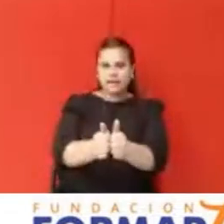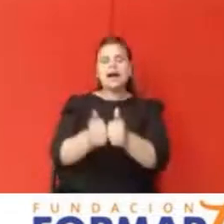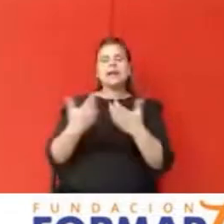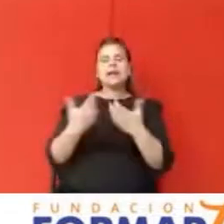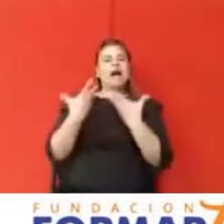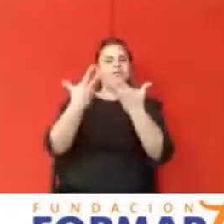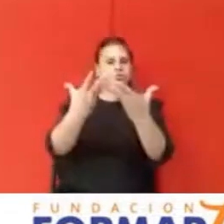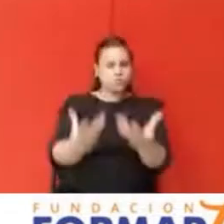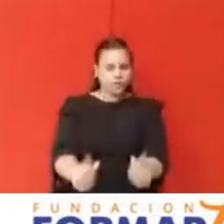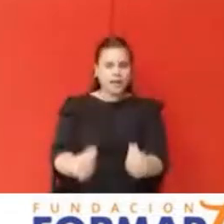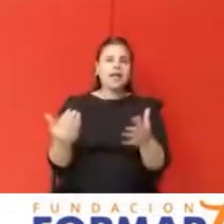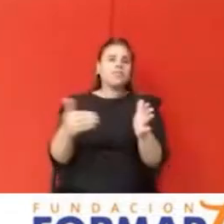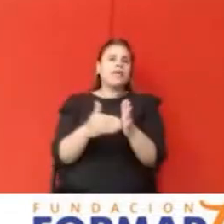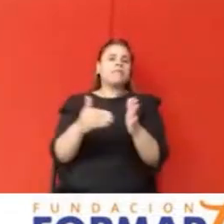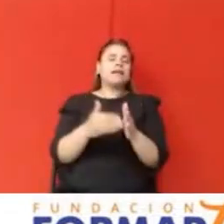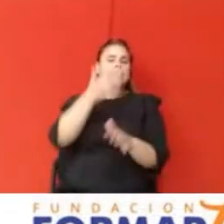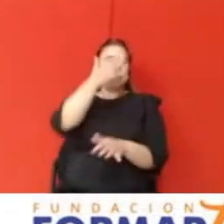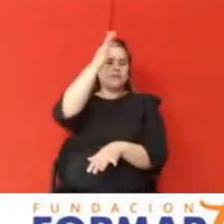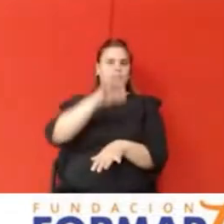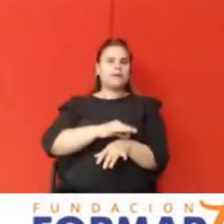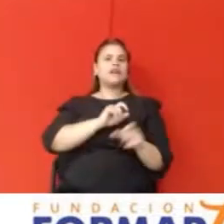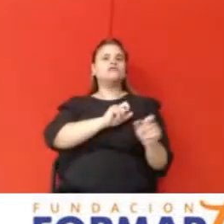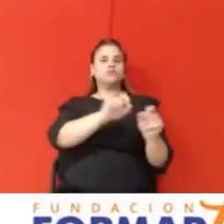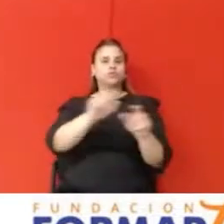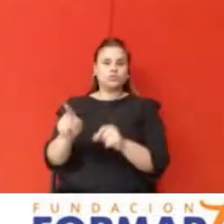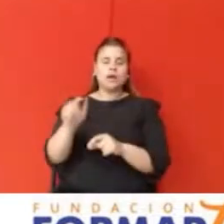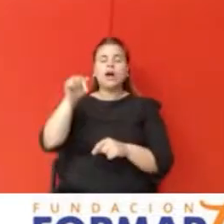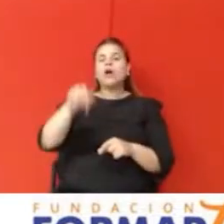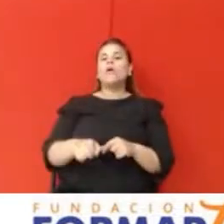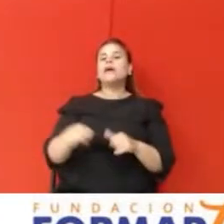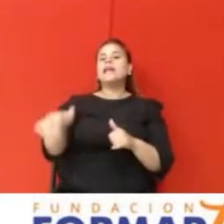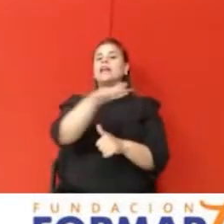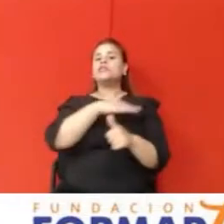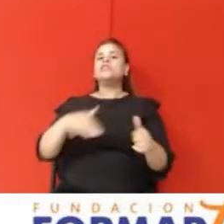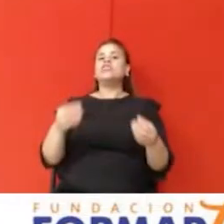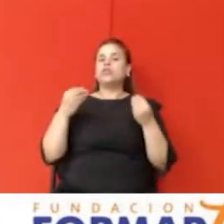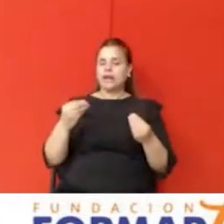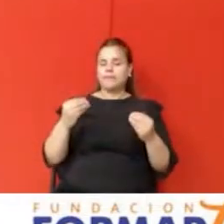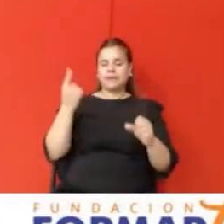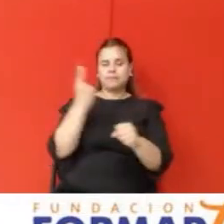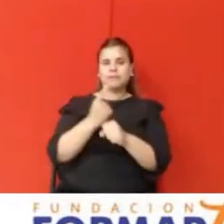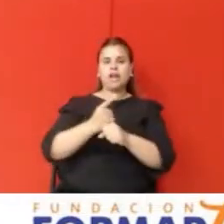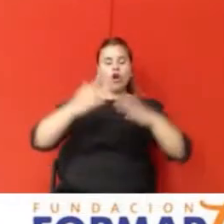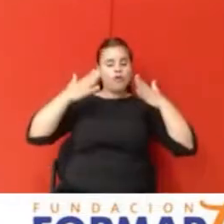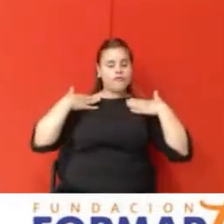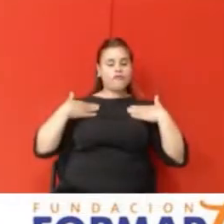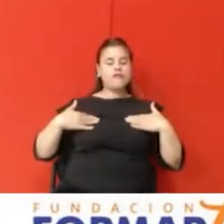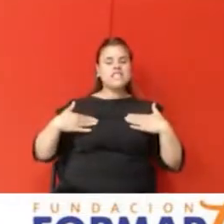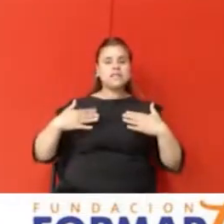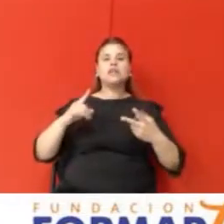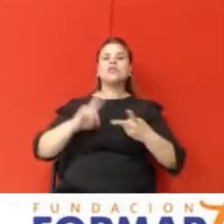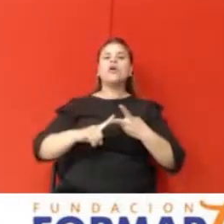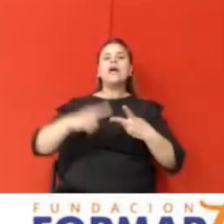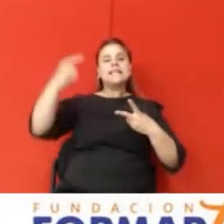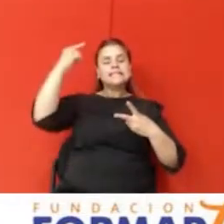acuerdo a su diagnóstico y evolución en los aspectos físicos, psíquicos, sociales,